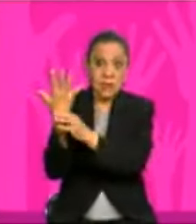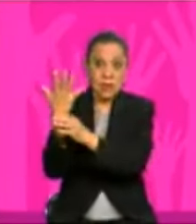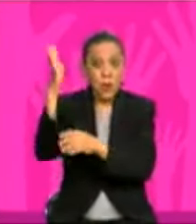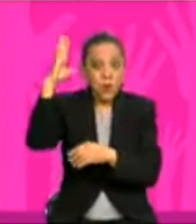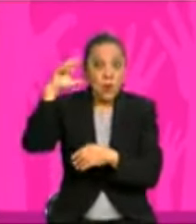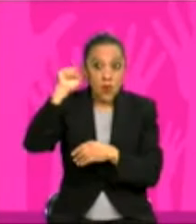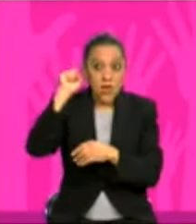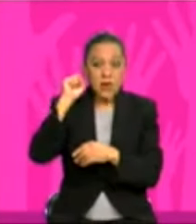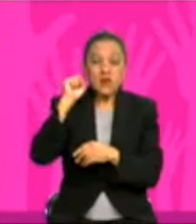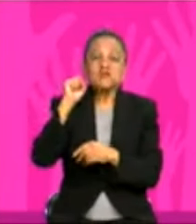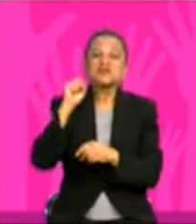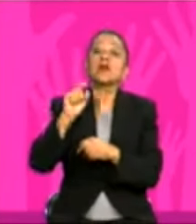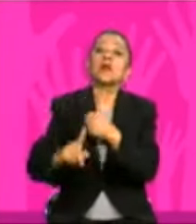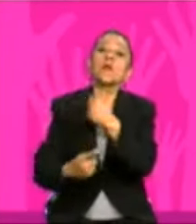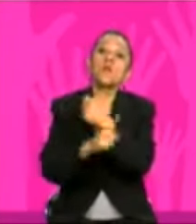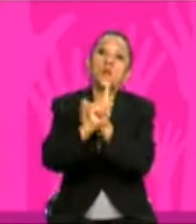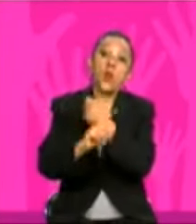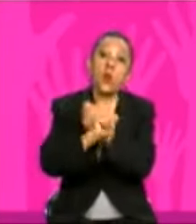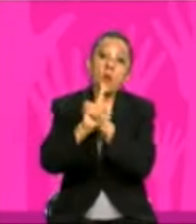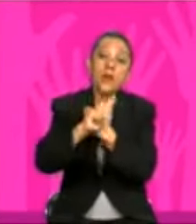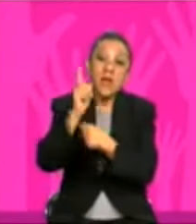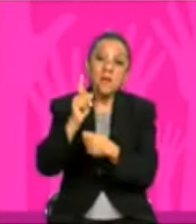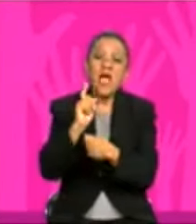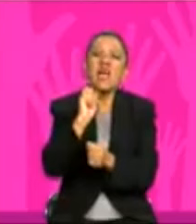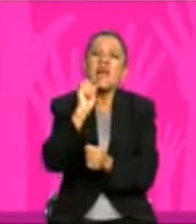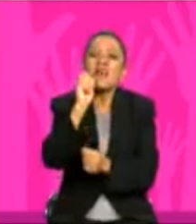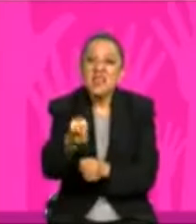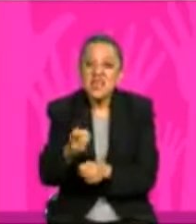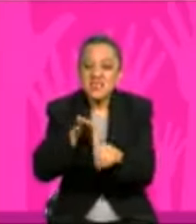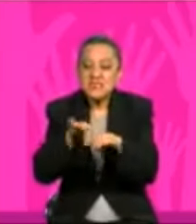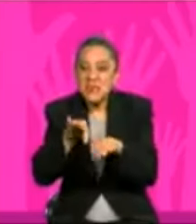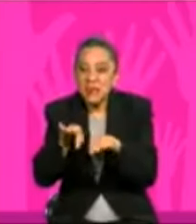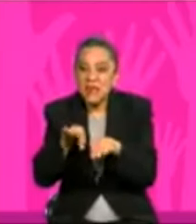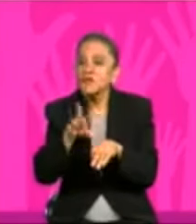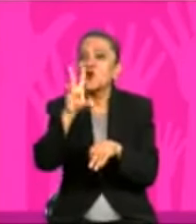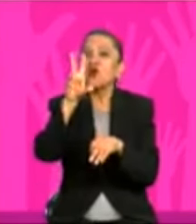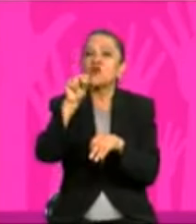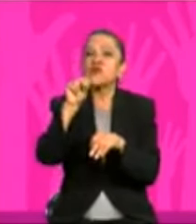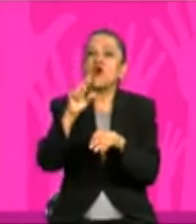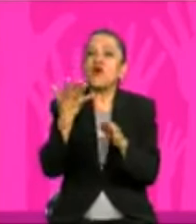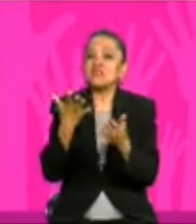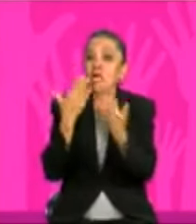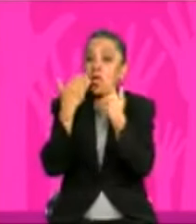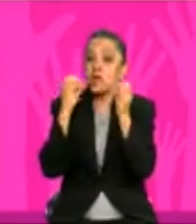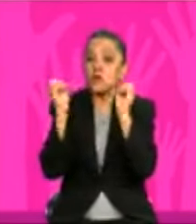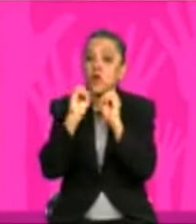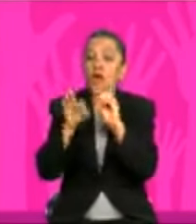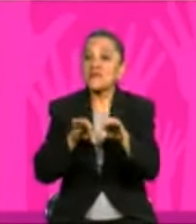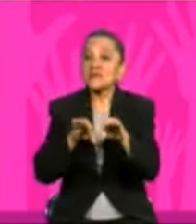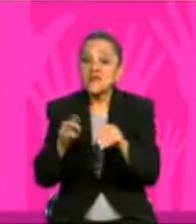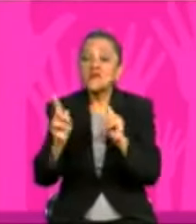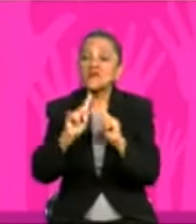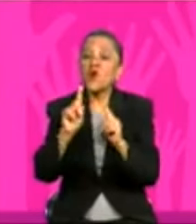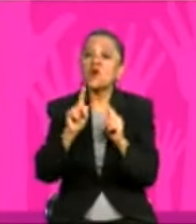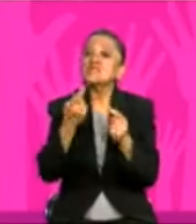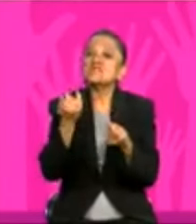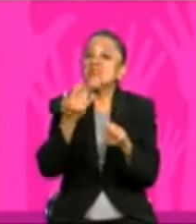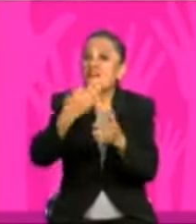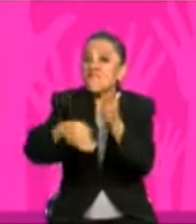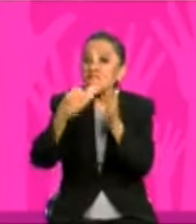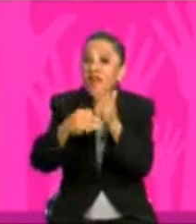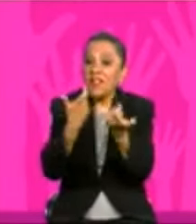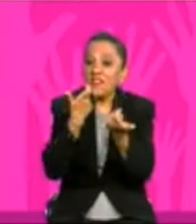mercado laboral no es como tal el desempleo, sino la subocupación por insuficiencia de ingresos. Dado que Morelos es